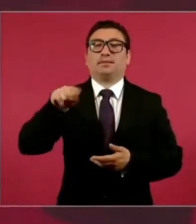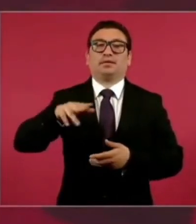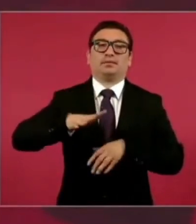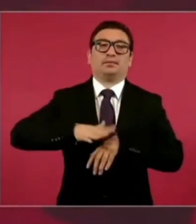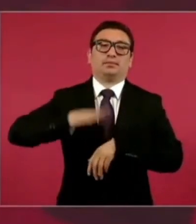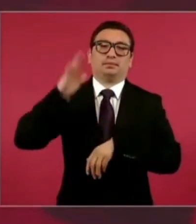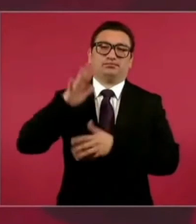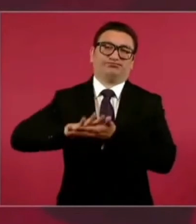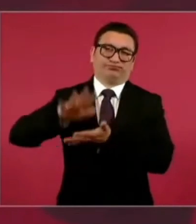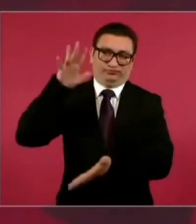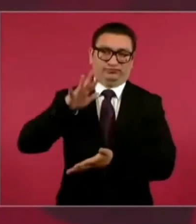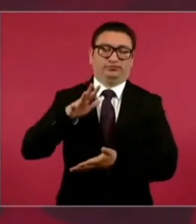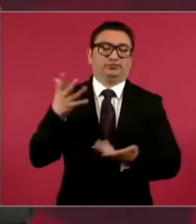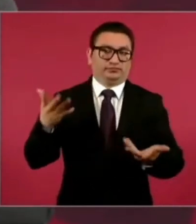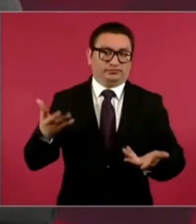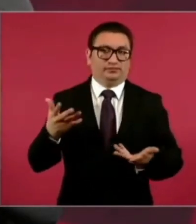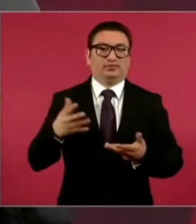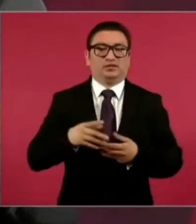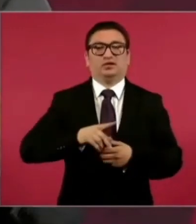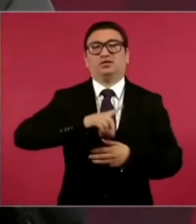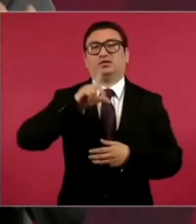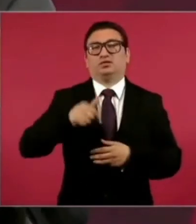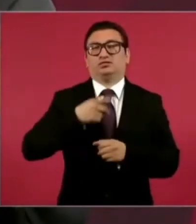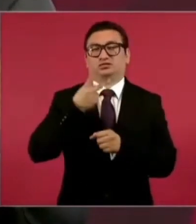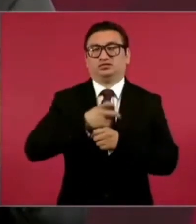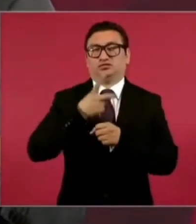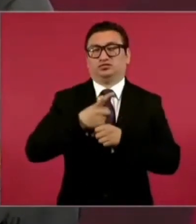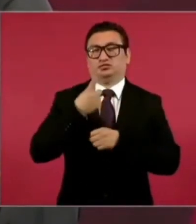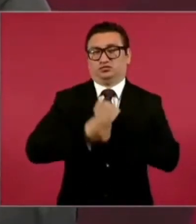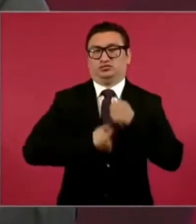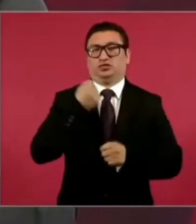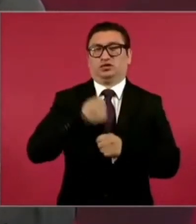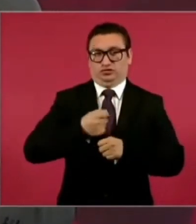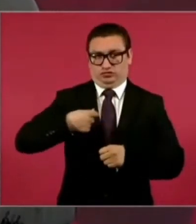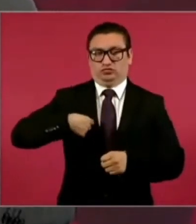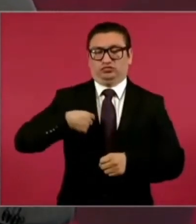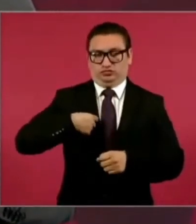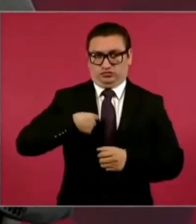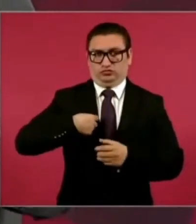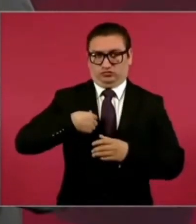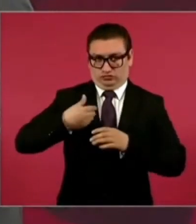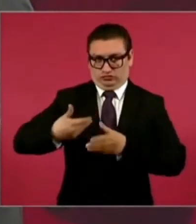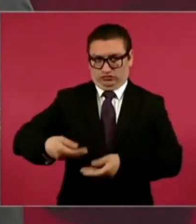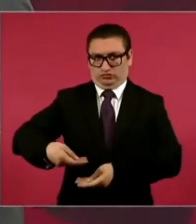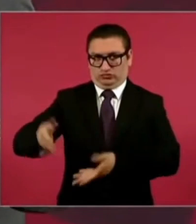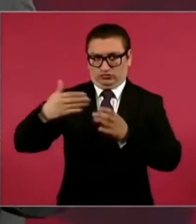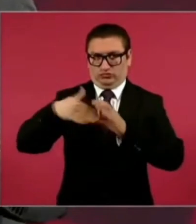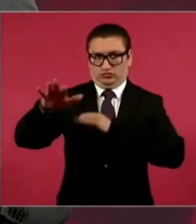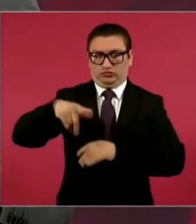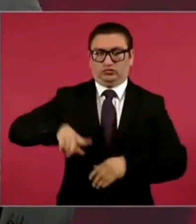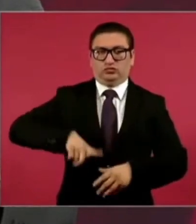Entonces, como al segundo año envío el presupuesto